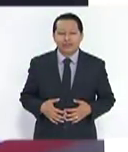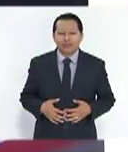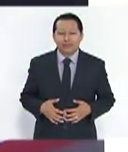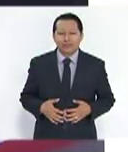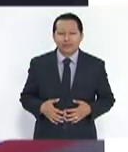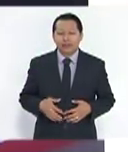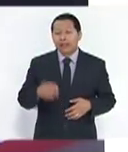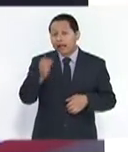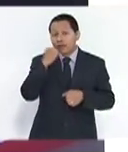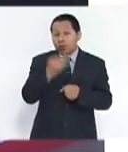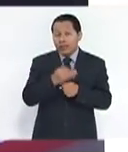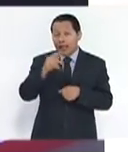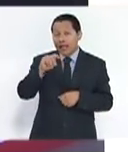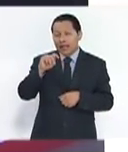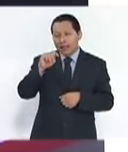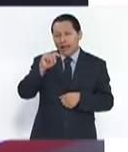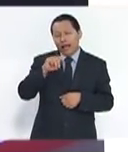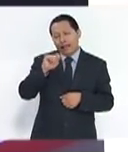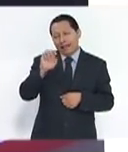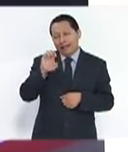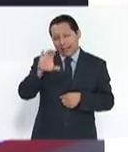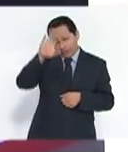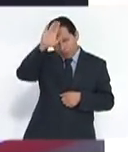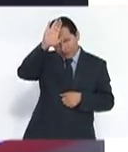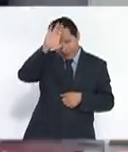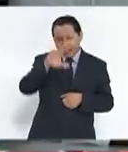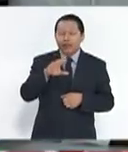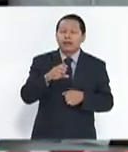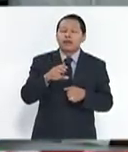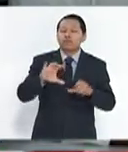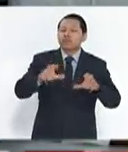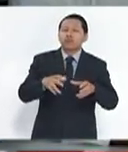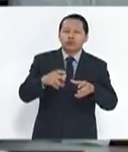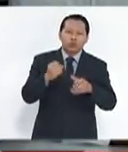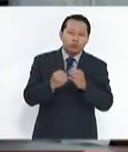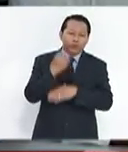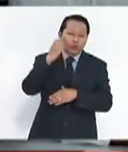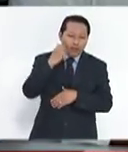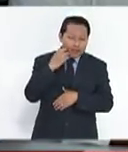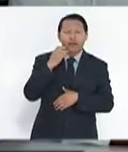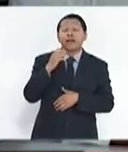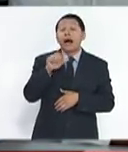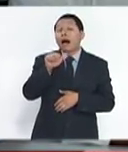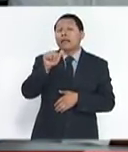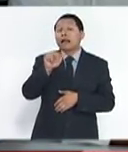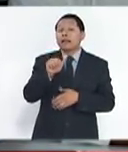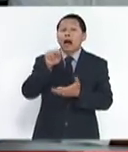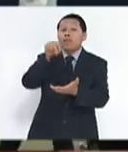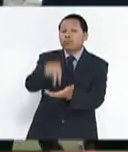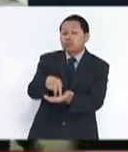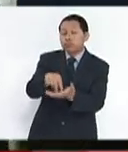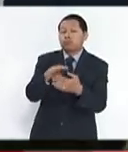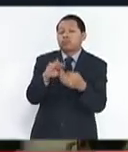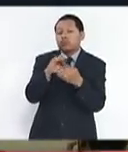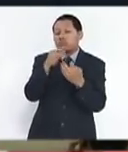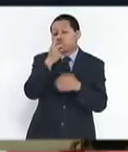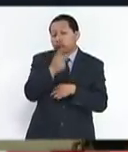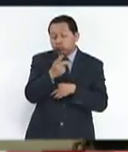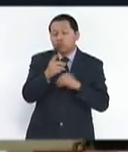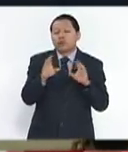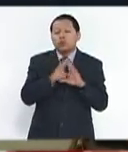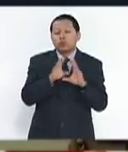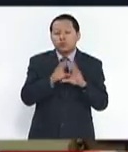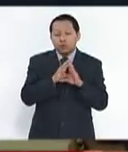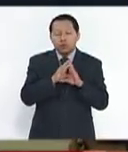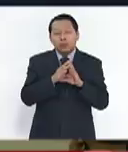Y ante estudiantes del TEC de Monterrey, Campus Nuevo León, el candidato de la coalición por México al frente, Ricardo Anaya, dijo que, de no ser un